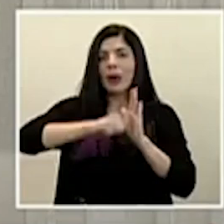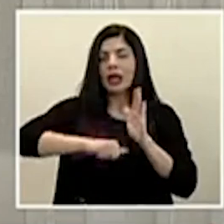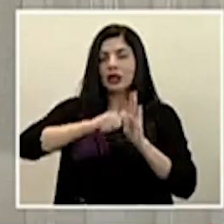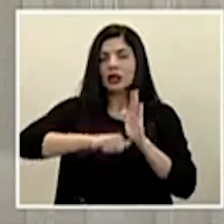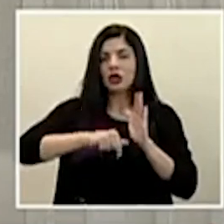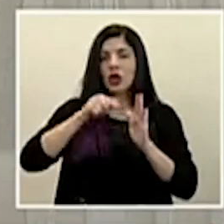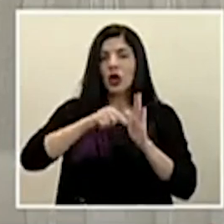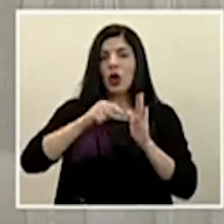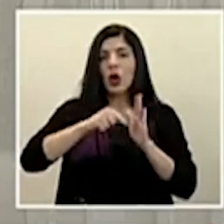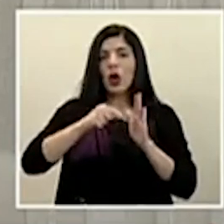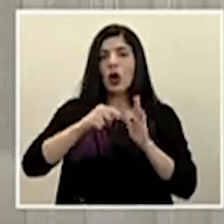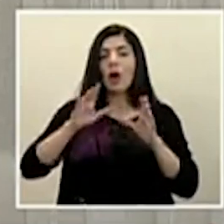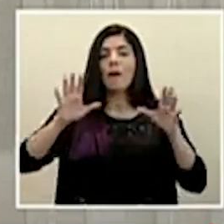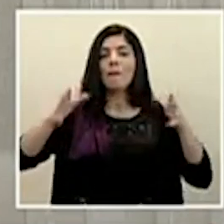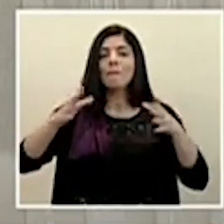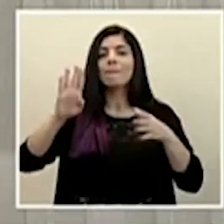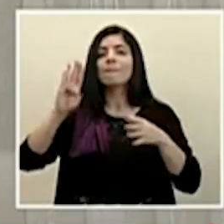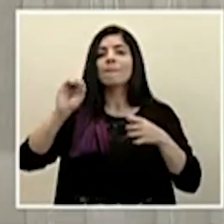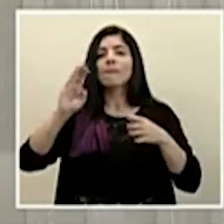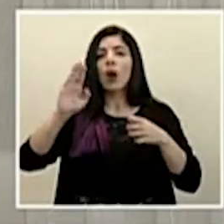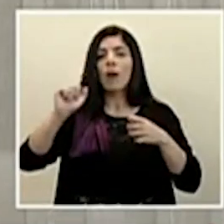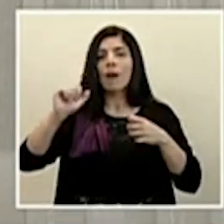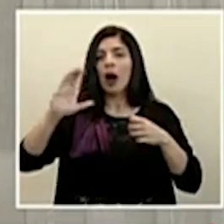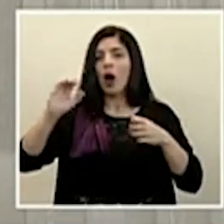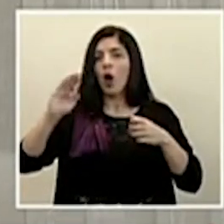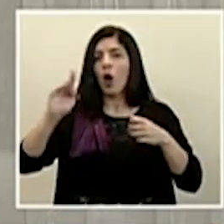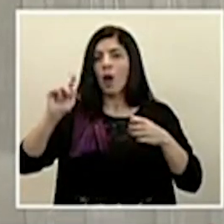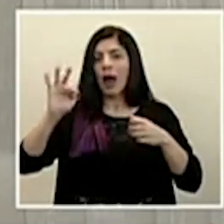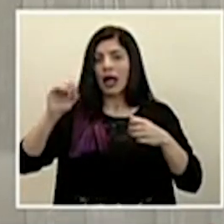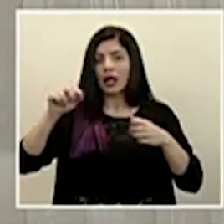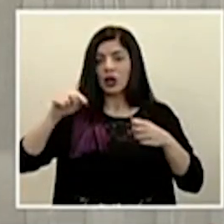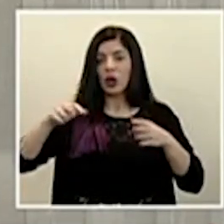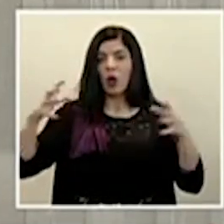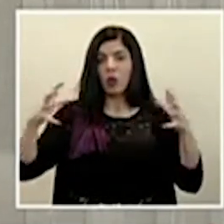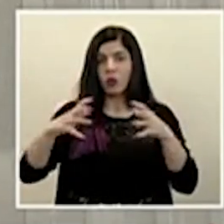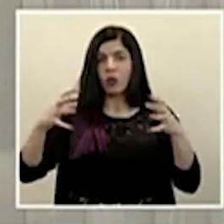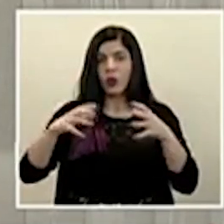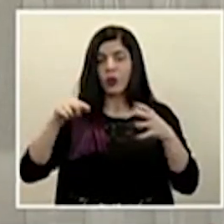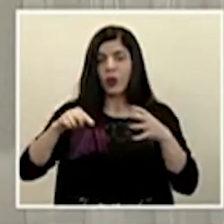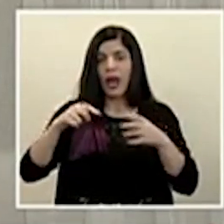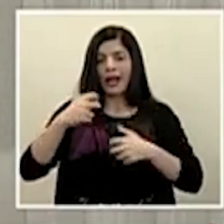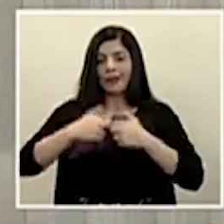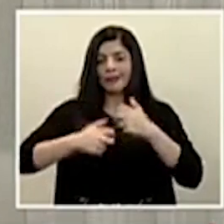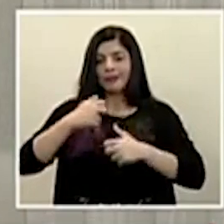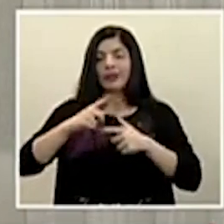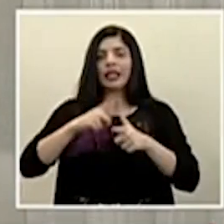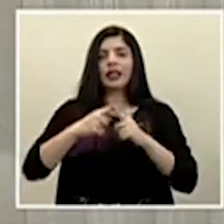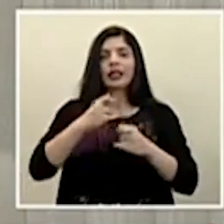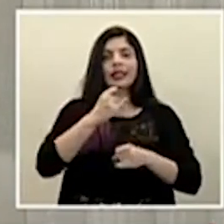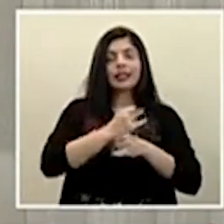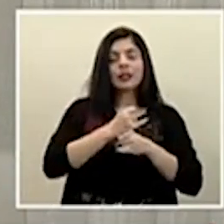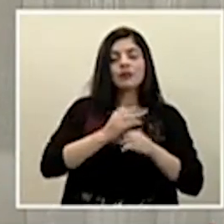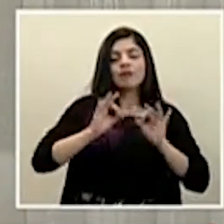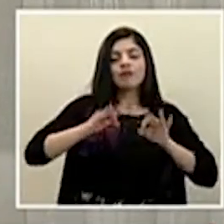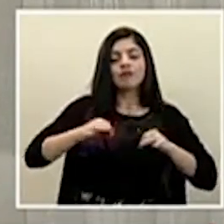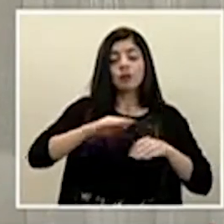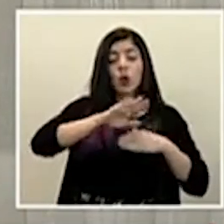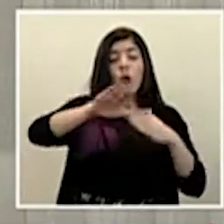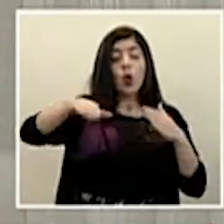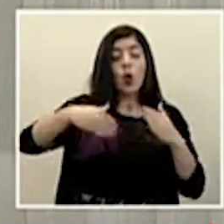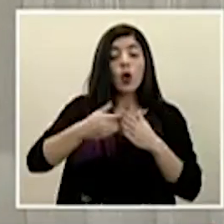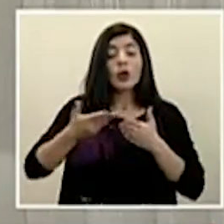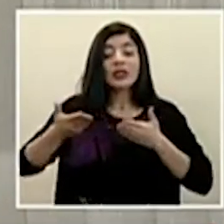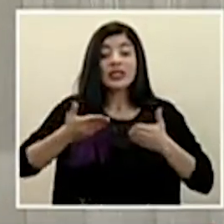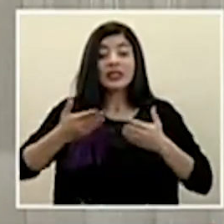de las bombas de cobalto, y en ese momento la institución tomó la decisión de modernizar todo el servicio